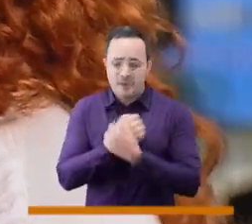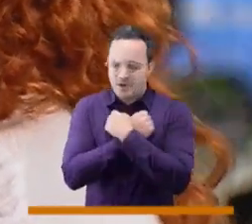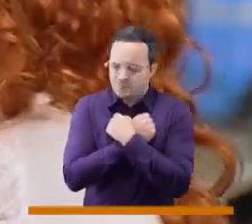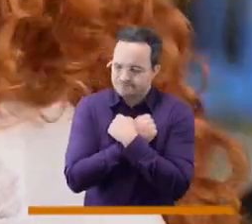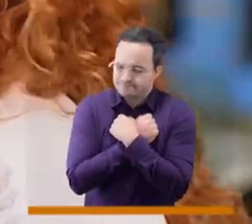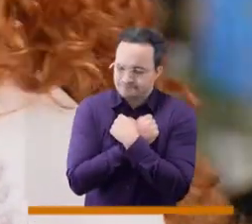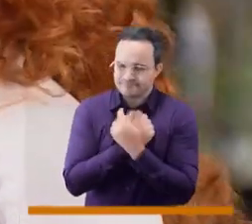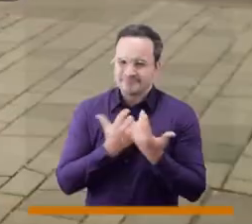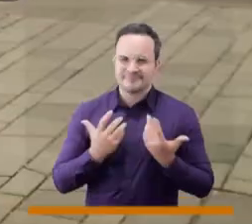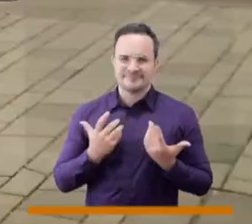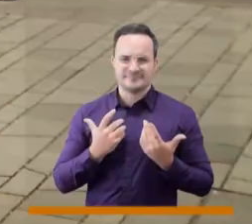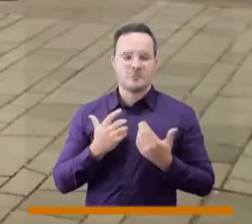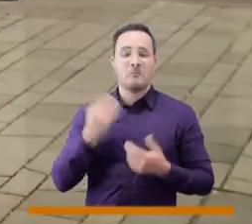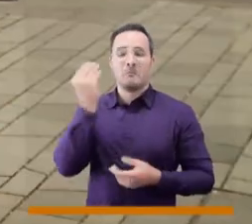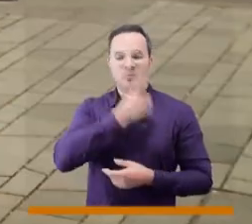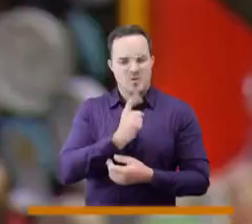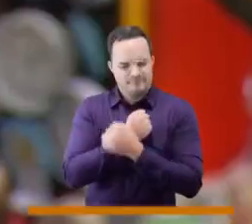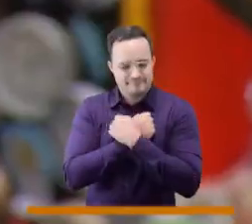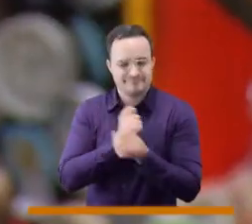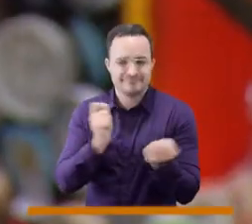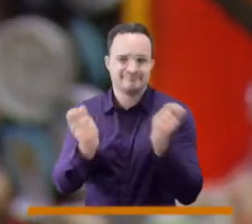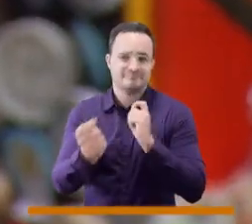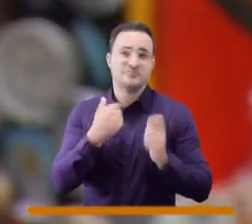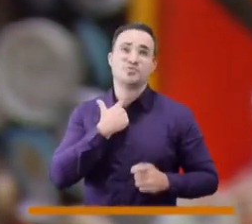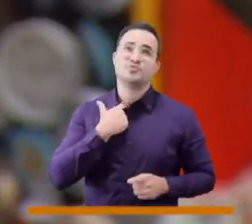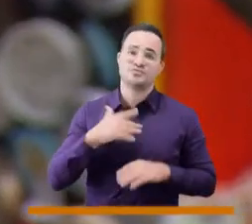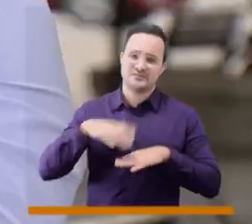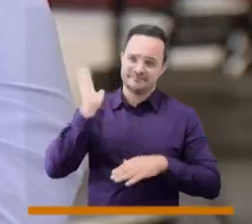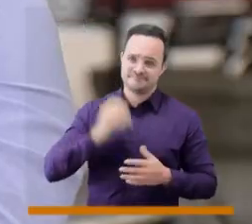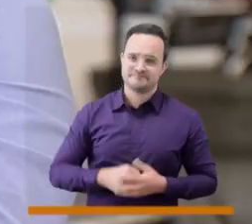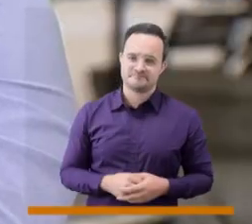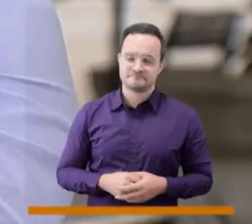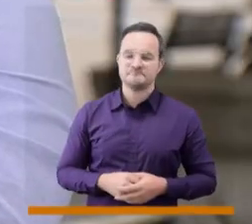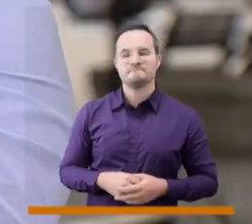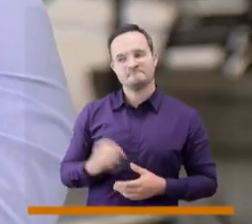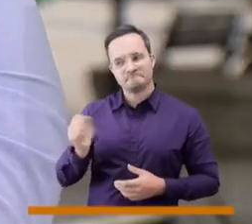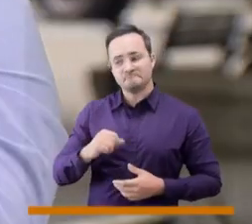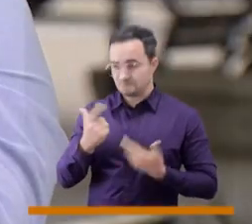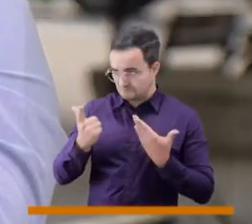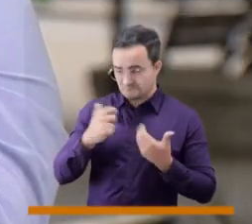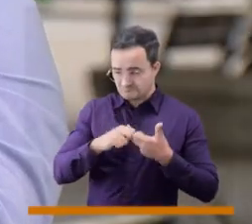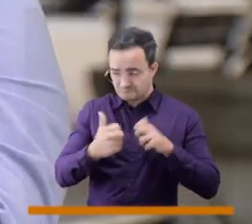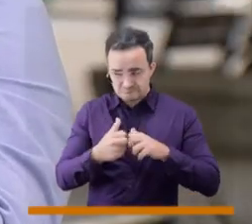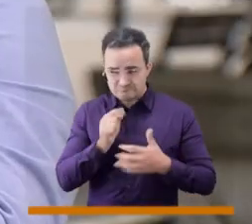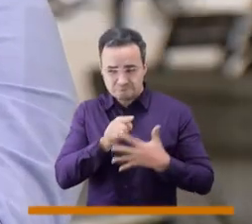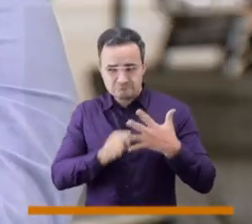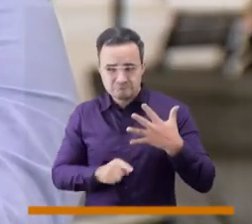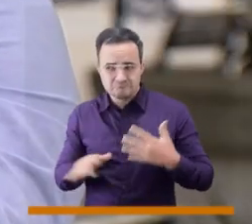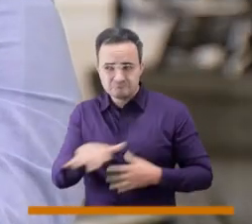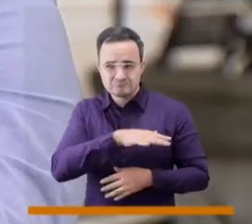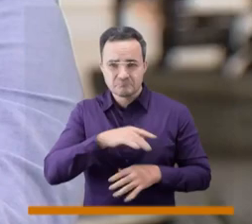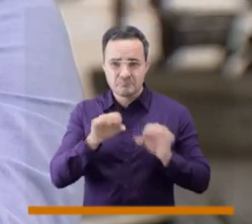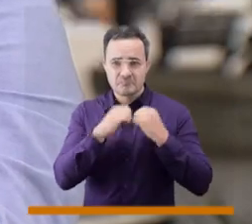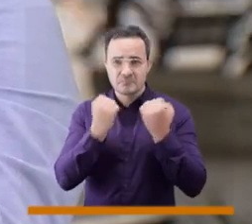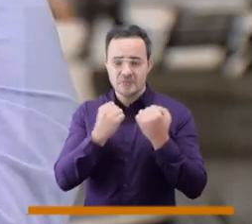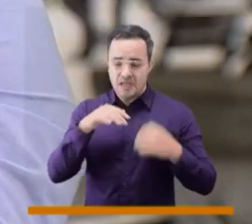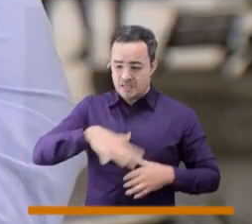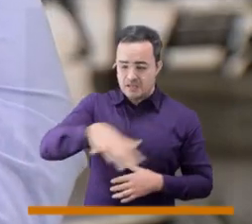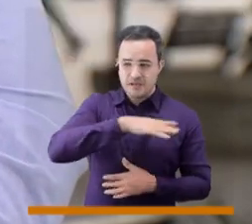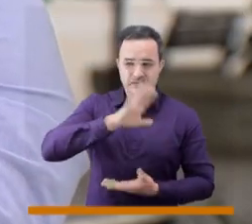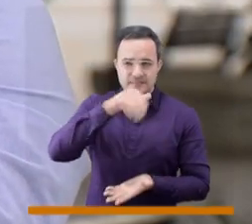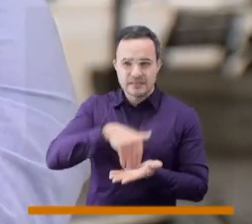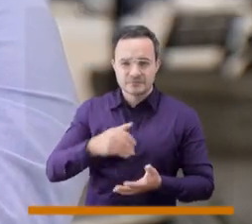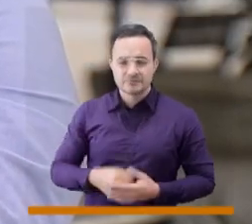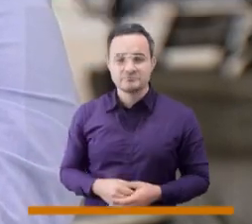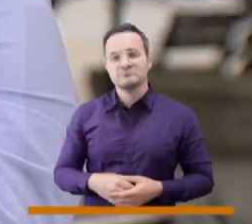qué maravilla. Bueno, concejal, pero ¿hay problemas? Bueno, yo creo que digamos que es una intervención integral la